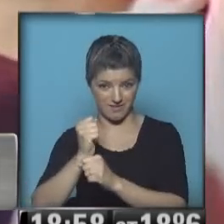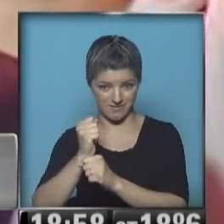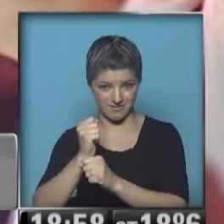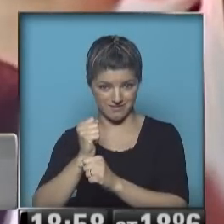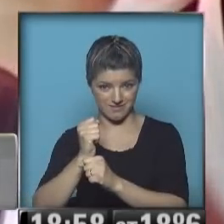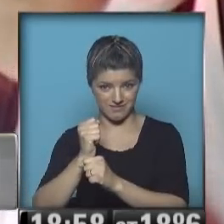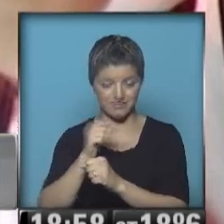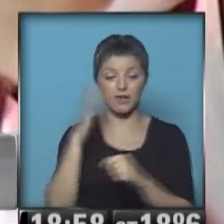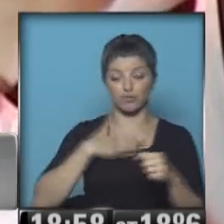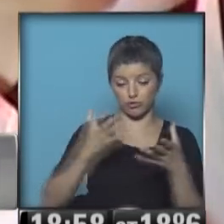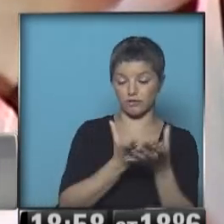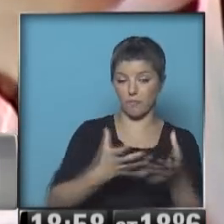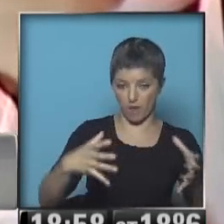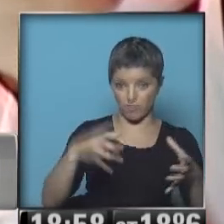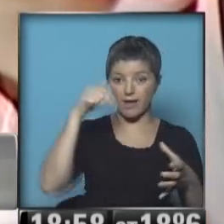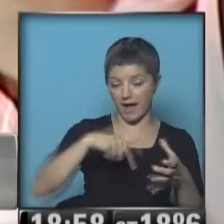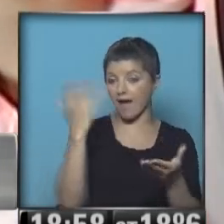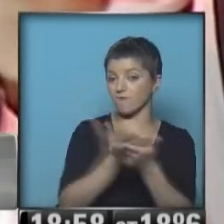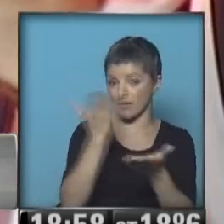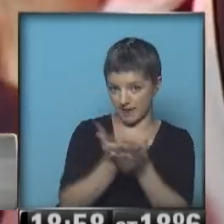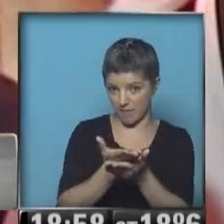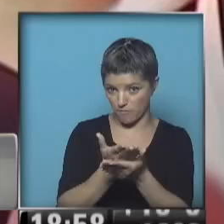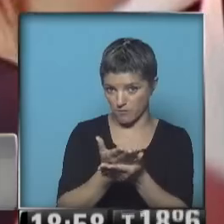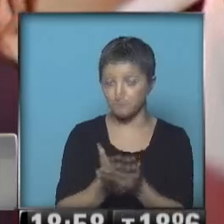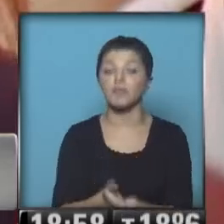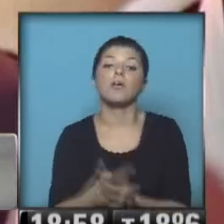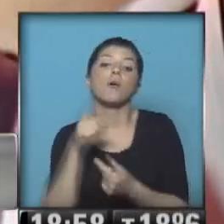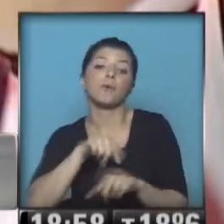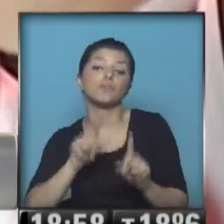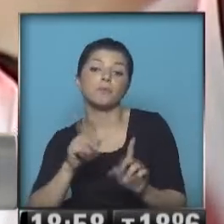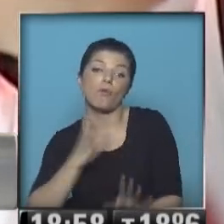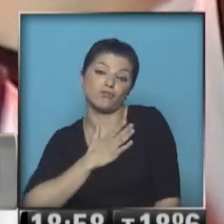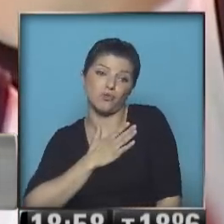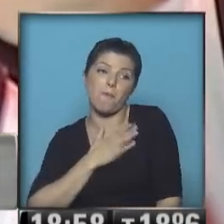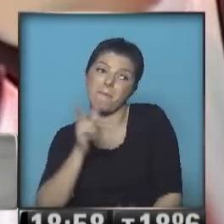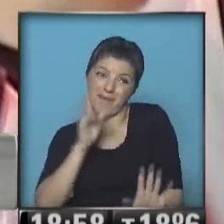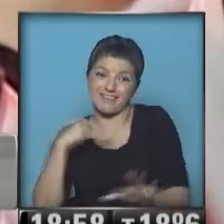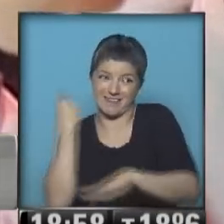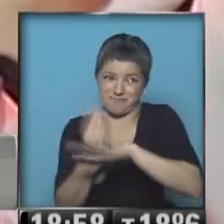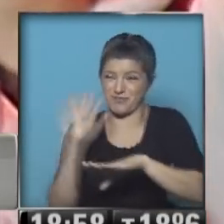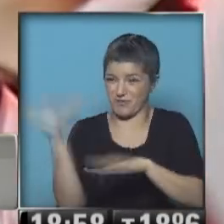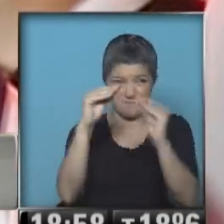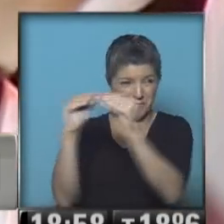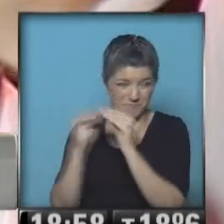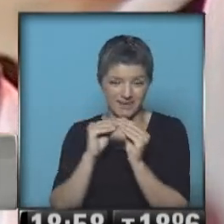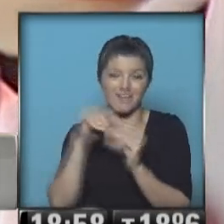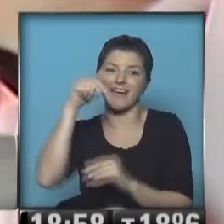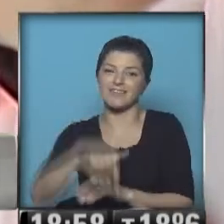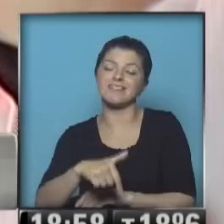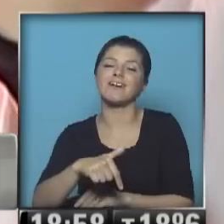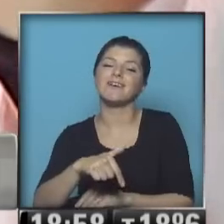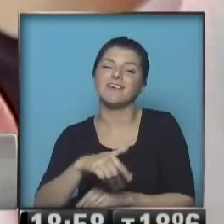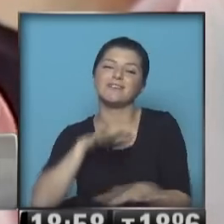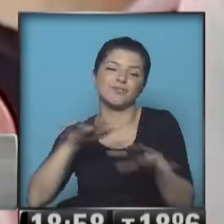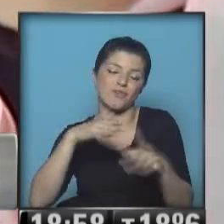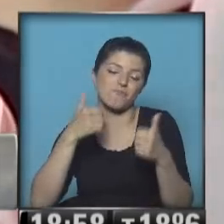fabricamos y decoramos aquí en Geminelli. En este sentido, y creo hablo por todos mis compañeros, esta es una muy grata